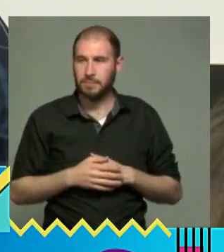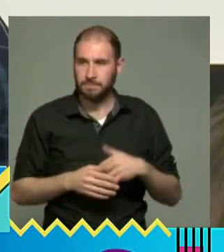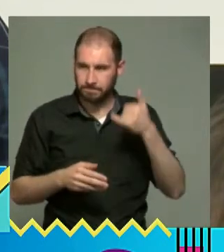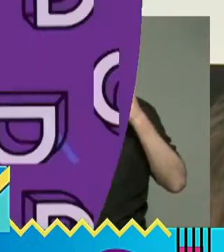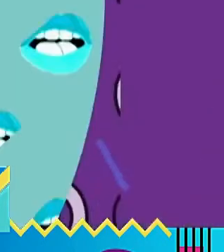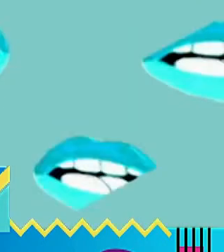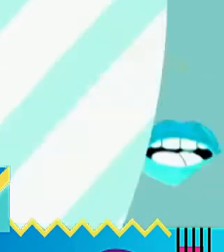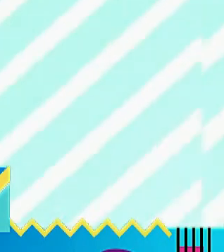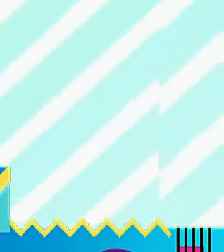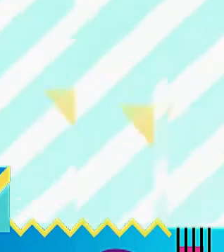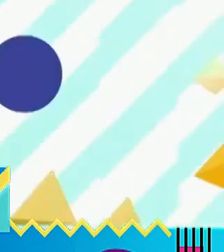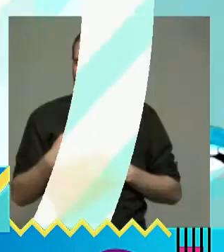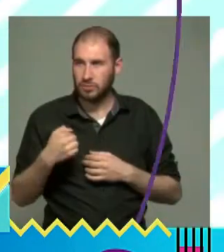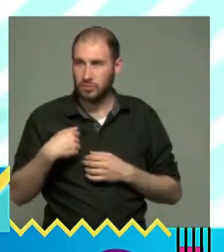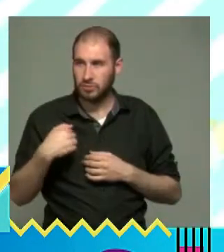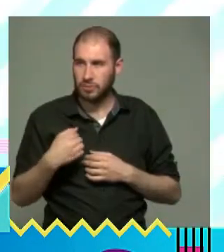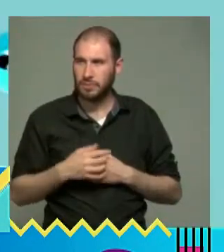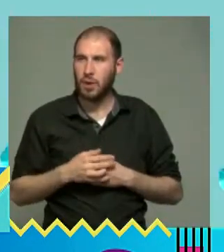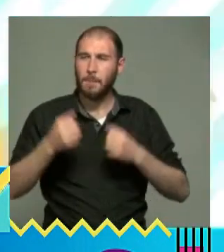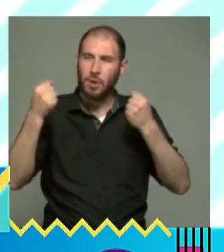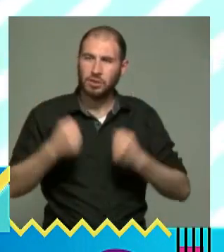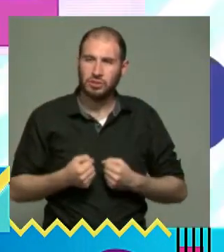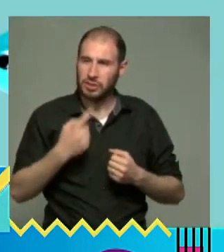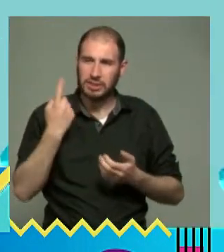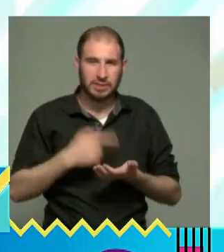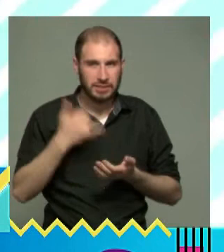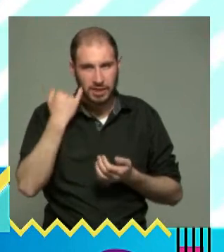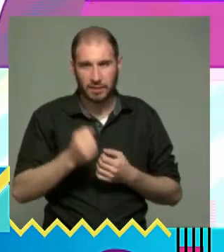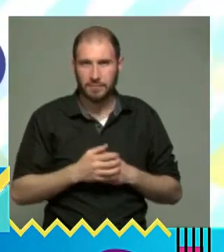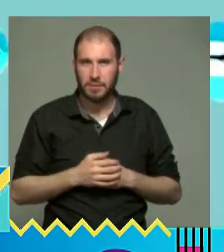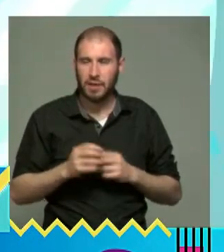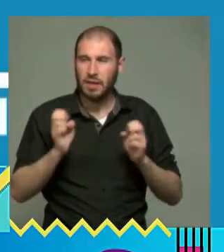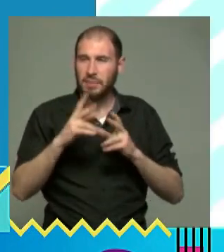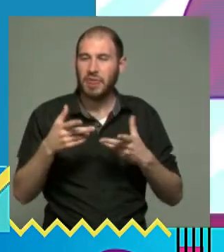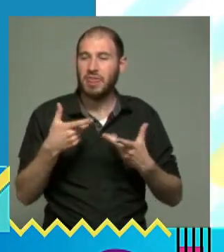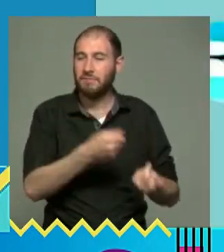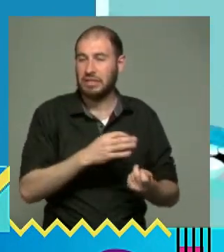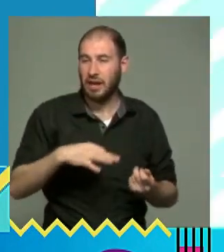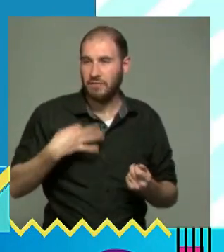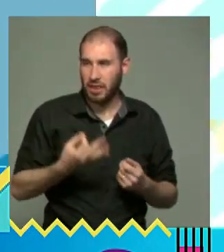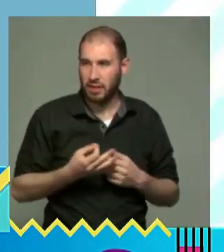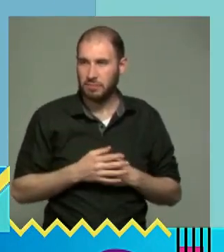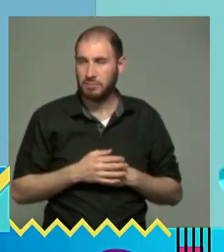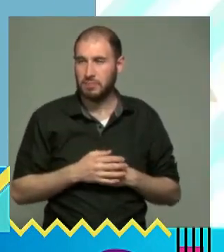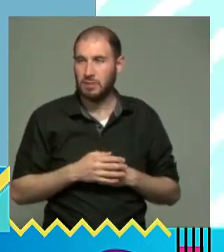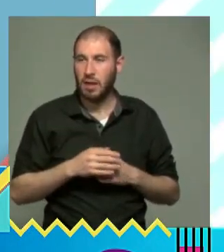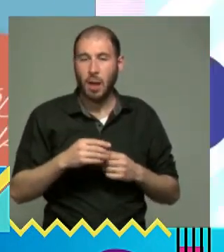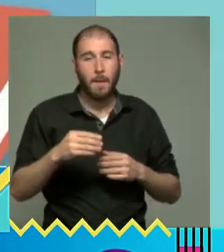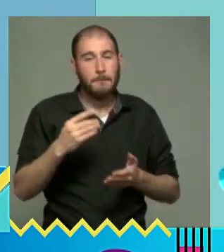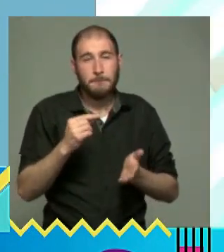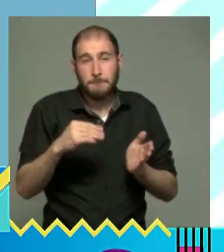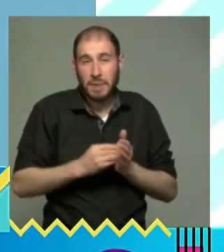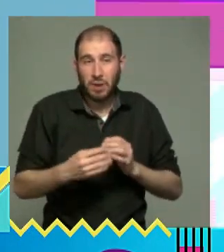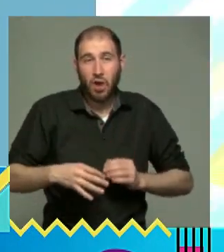Sí, bueno, yo tengo mi posición tomada, que tiene que ver con la defensa de la vida, desde el primer momento